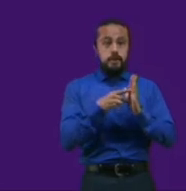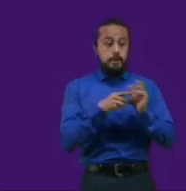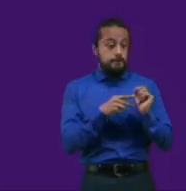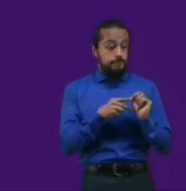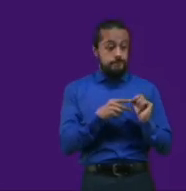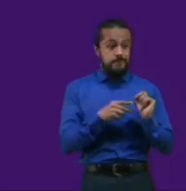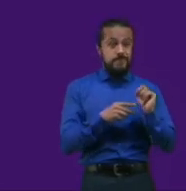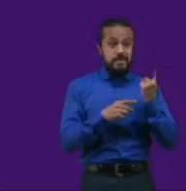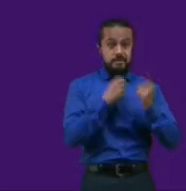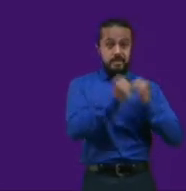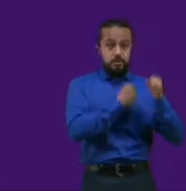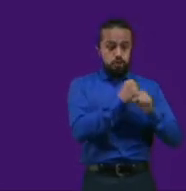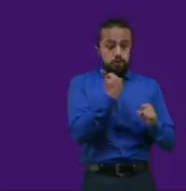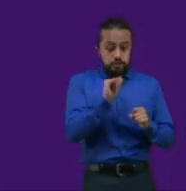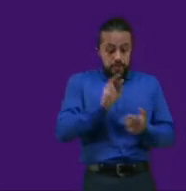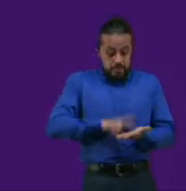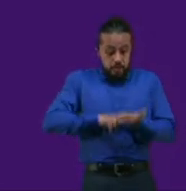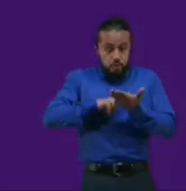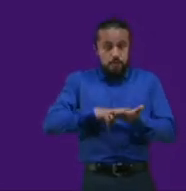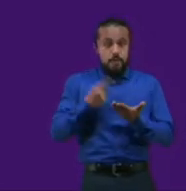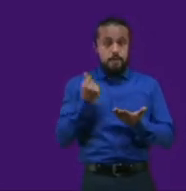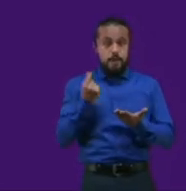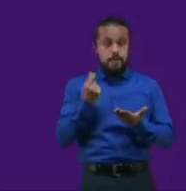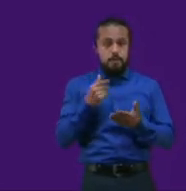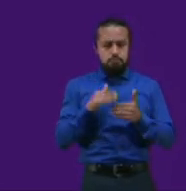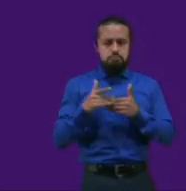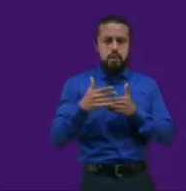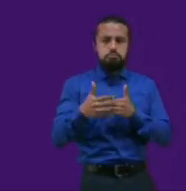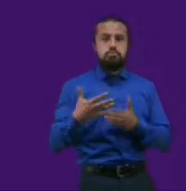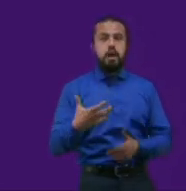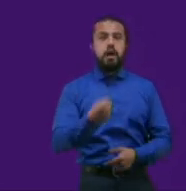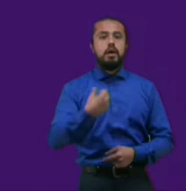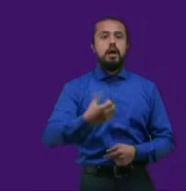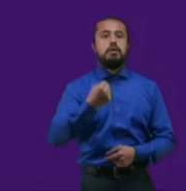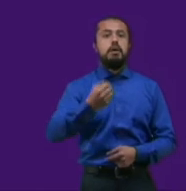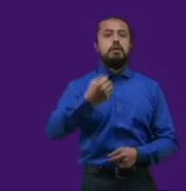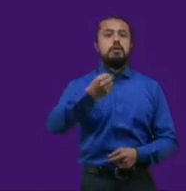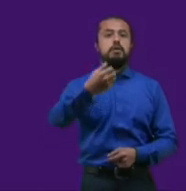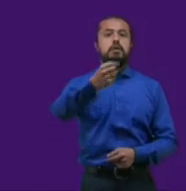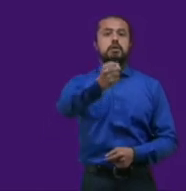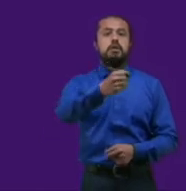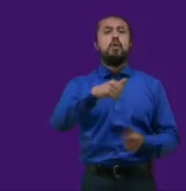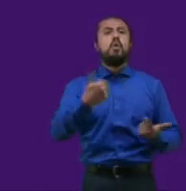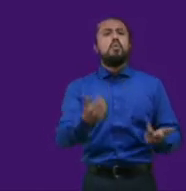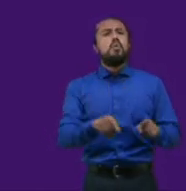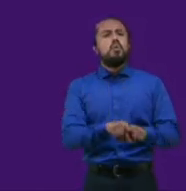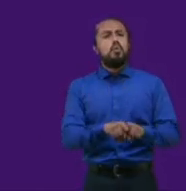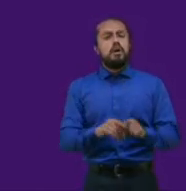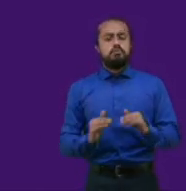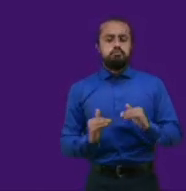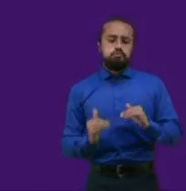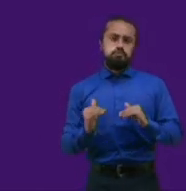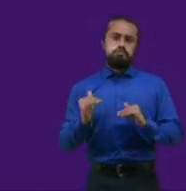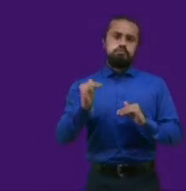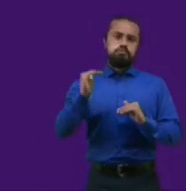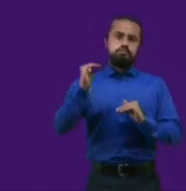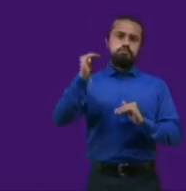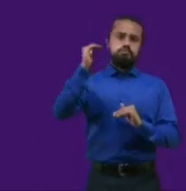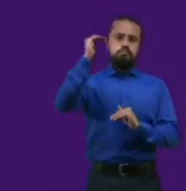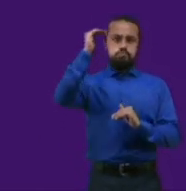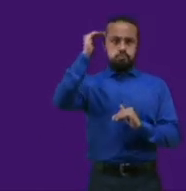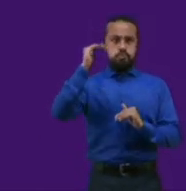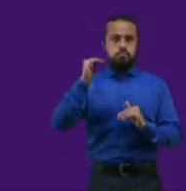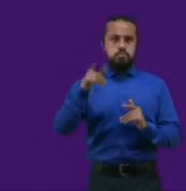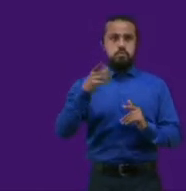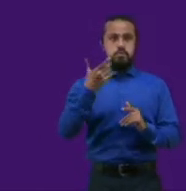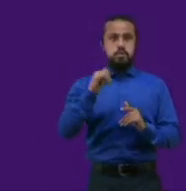recuperó la plata y de ahí para adelante es pura ganancia y tiene cómo escalar el tema. Pues, Javier va a